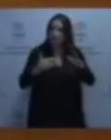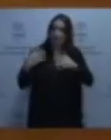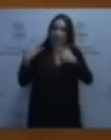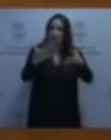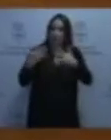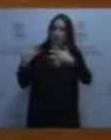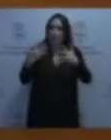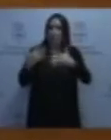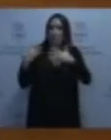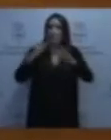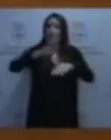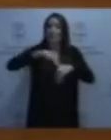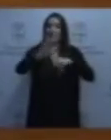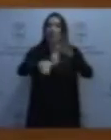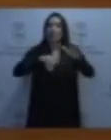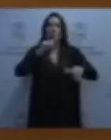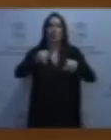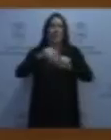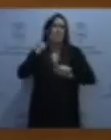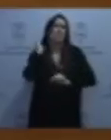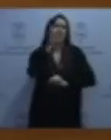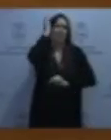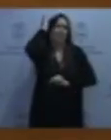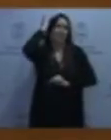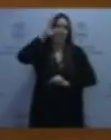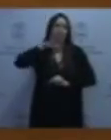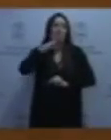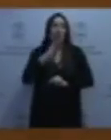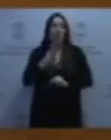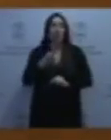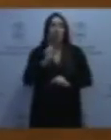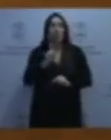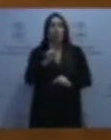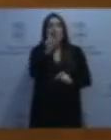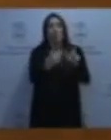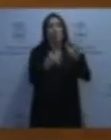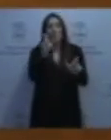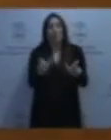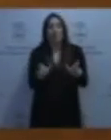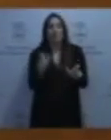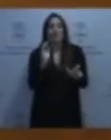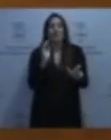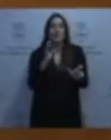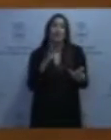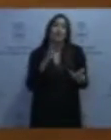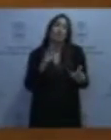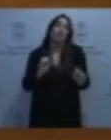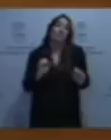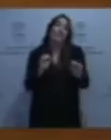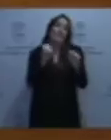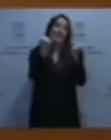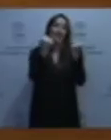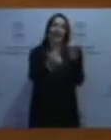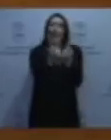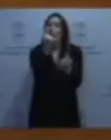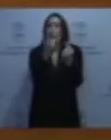convocatorias convirtiéronse en masacres, en las que nada más les unxíes y los unxíos tenían garantizada la supervivencia y que dejen tras de